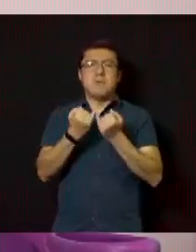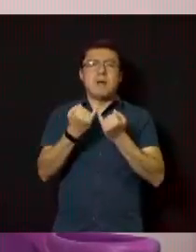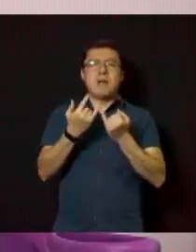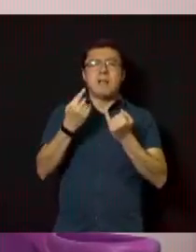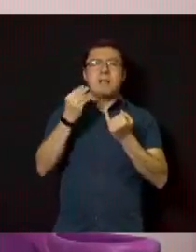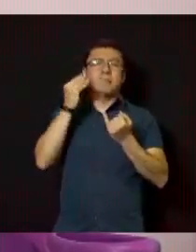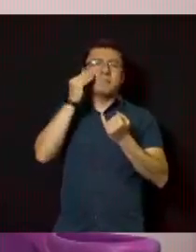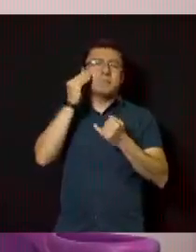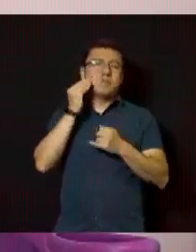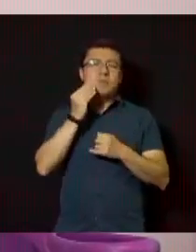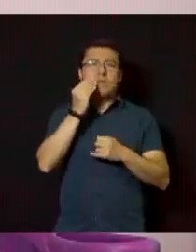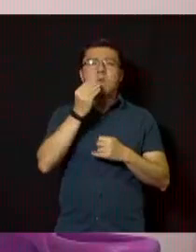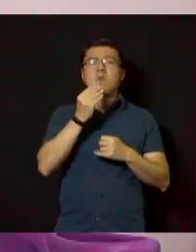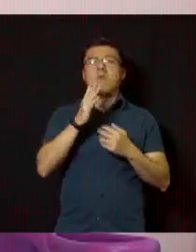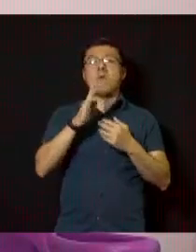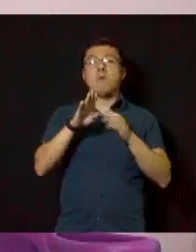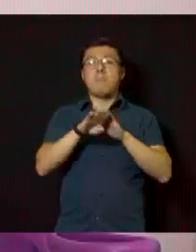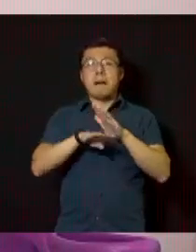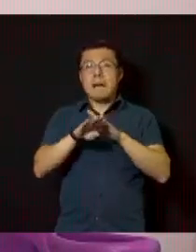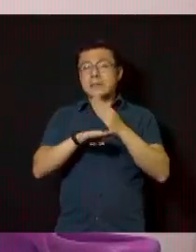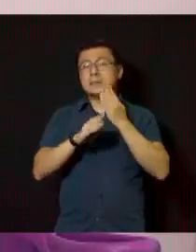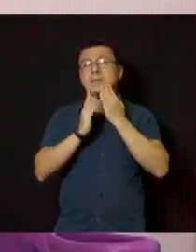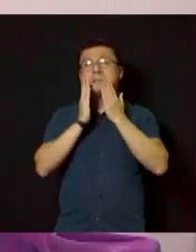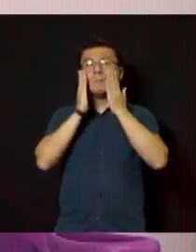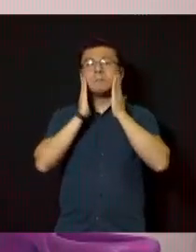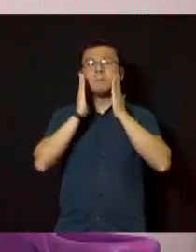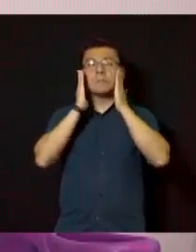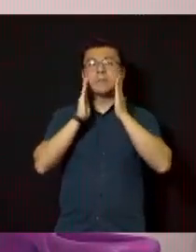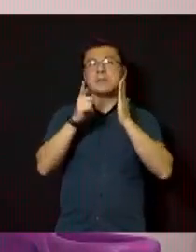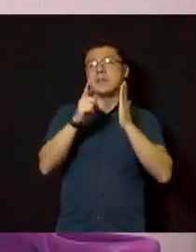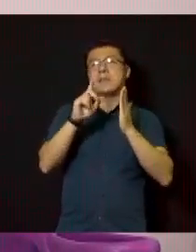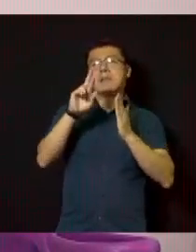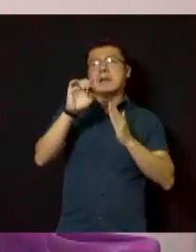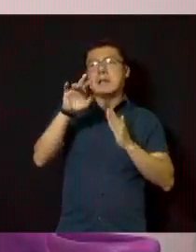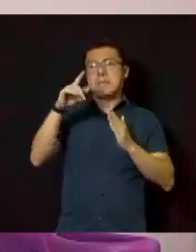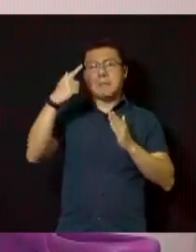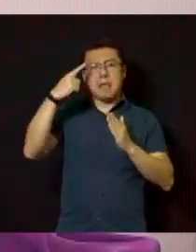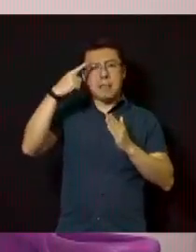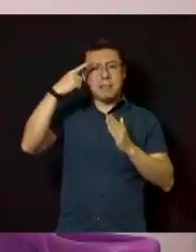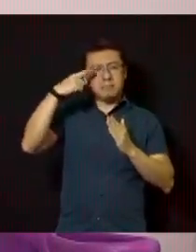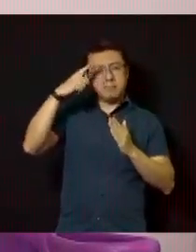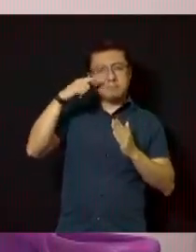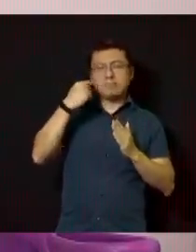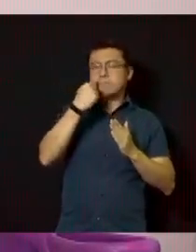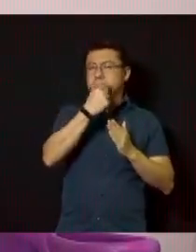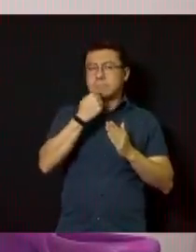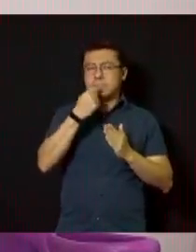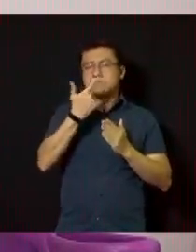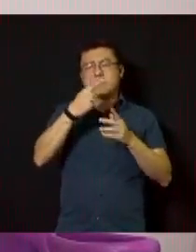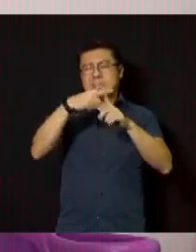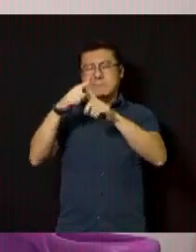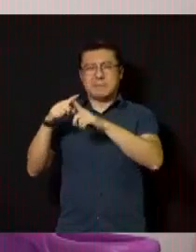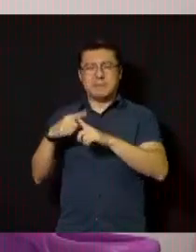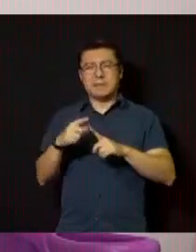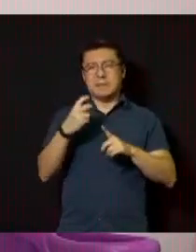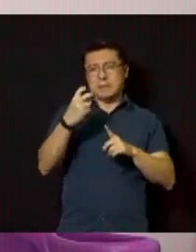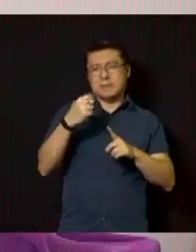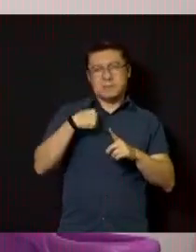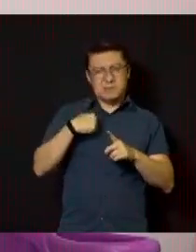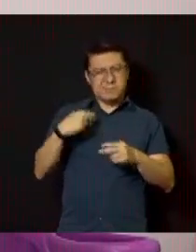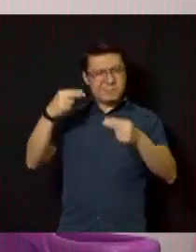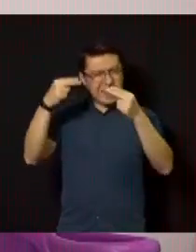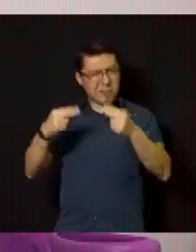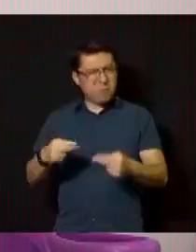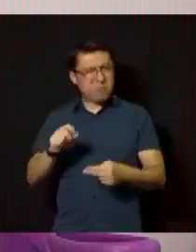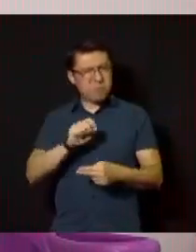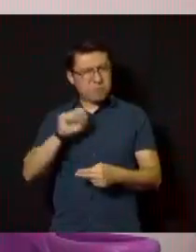aplicarme una base, el rímel, o sea, lo básico que sabemos. Entonces, como quiero decir, hacer el negocio de Seitú, pues